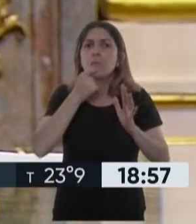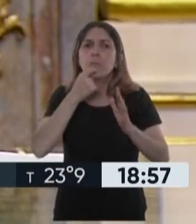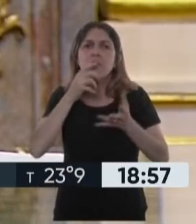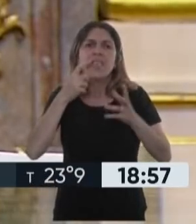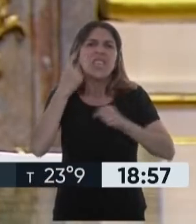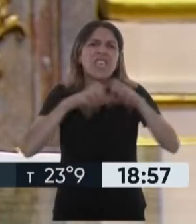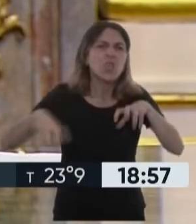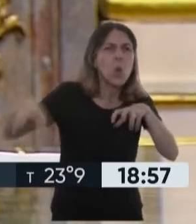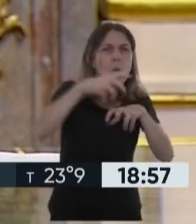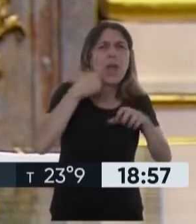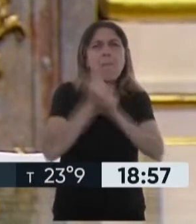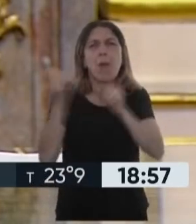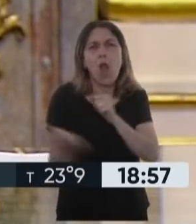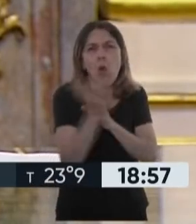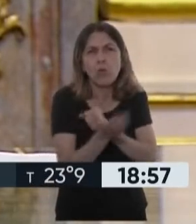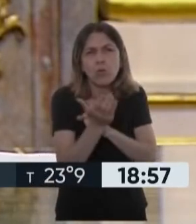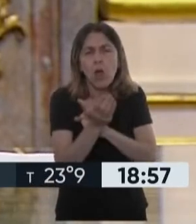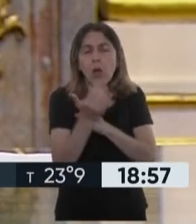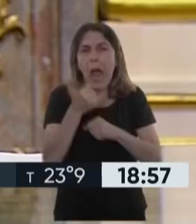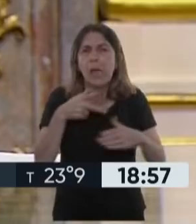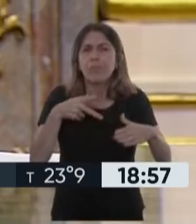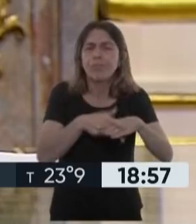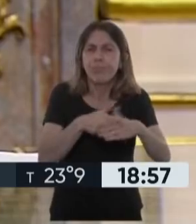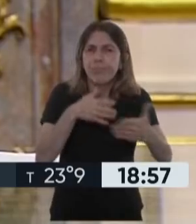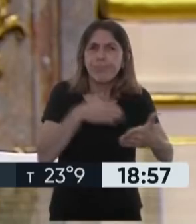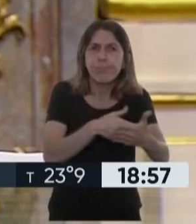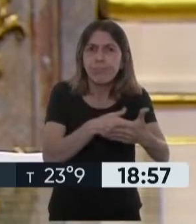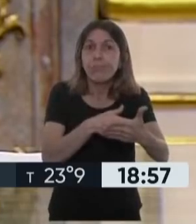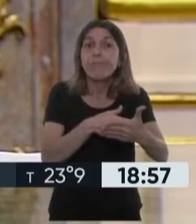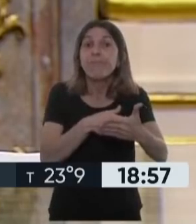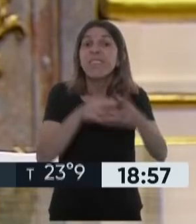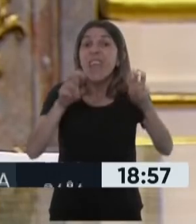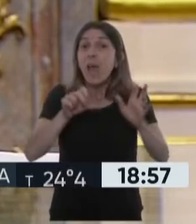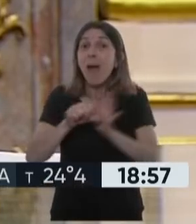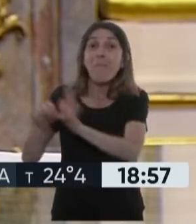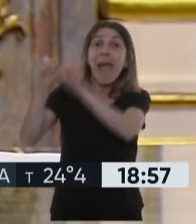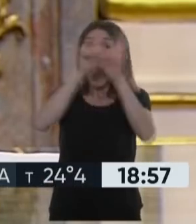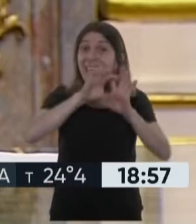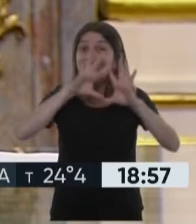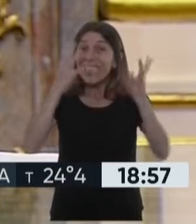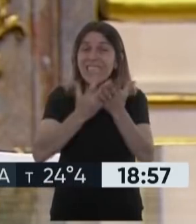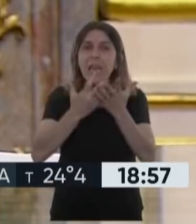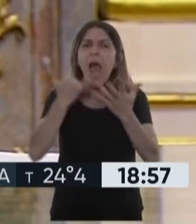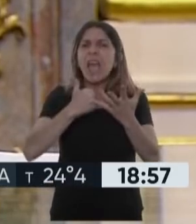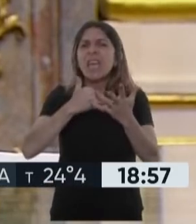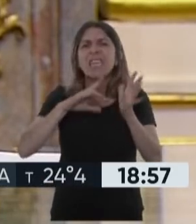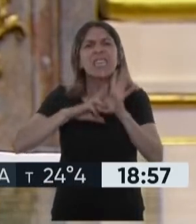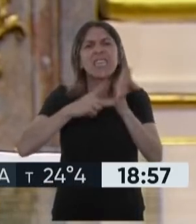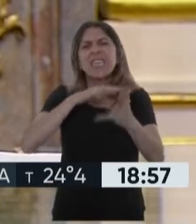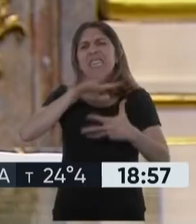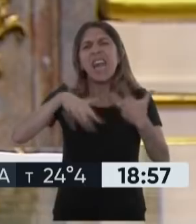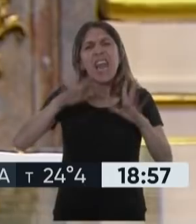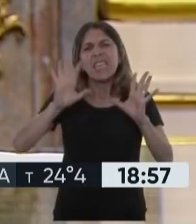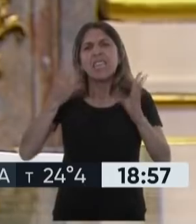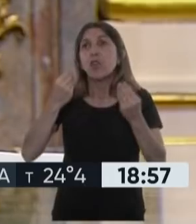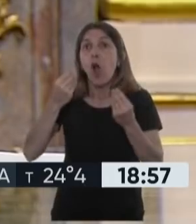productivas se encuentran en una situación de disrupción, lo que se vive a nivel mundial es una crisis de la distribución